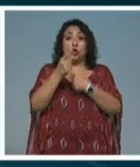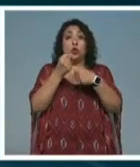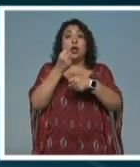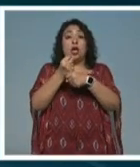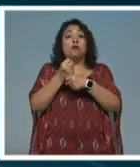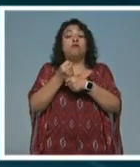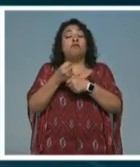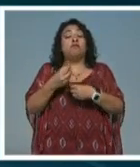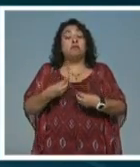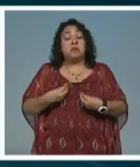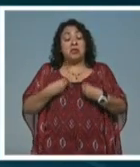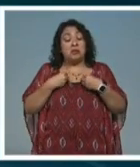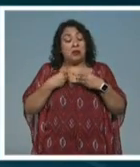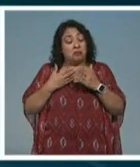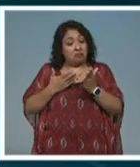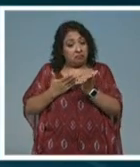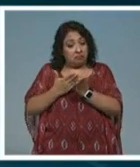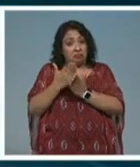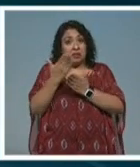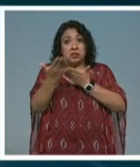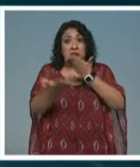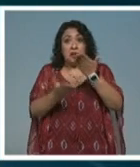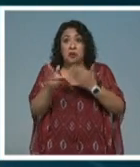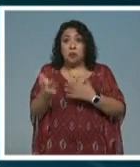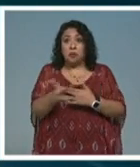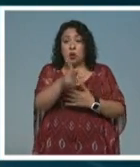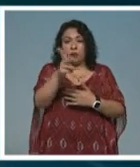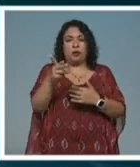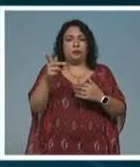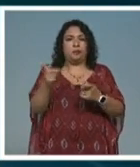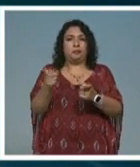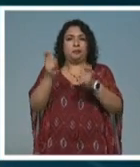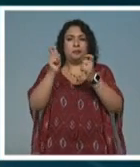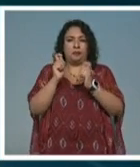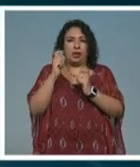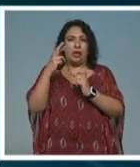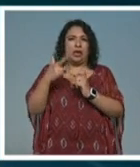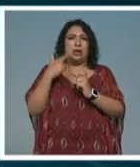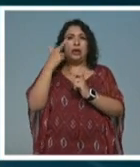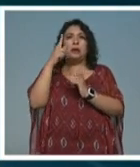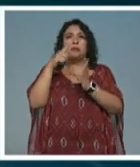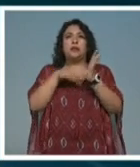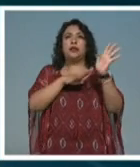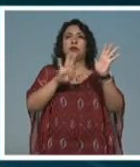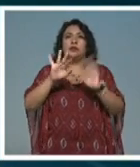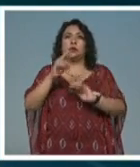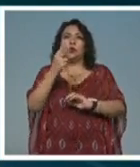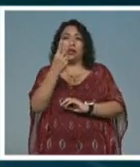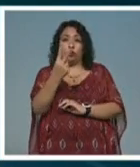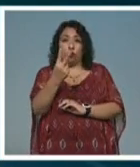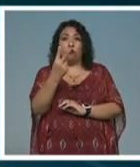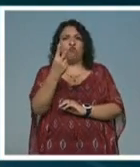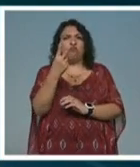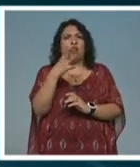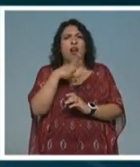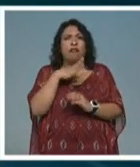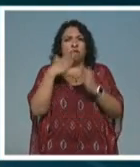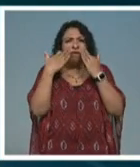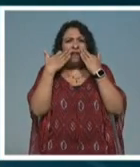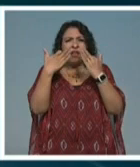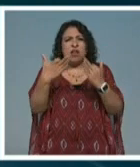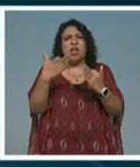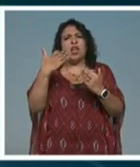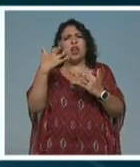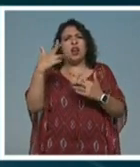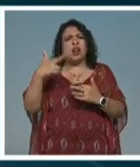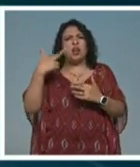toda su vida la dedicaría a servirle a su pueblo, la monarca ocupa el trono desde 1952. Ha protagonizado el reinado más